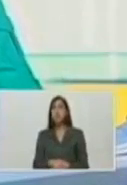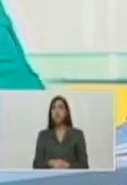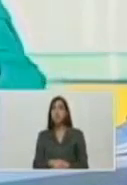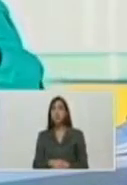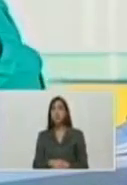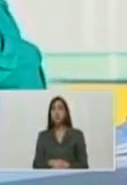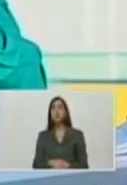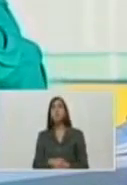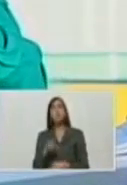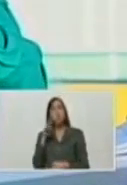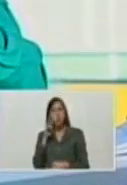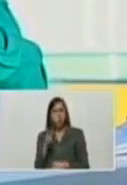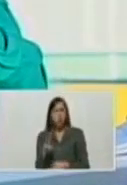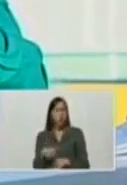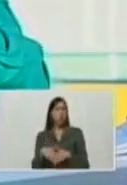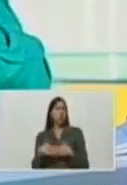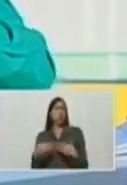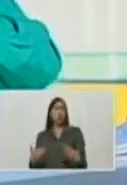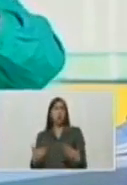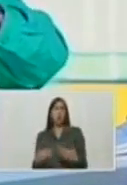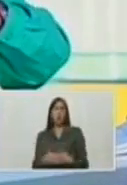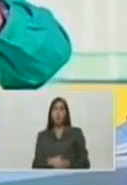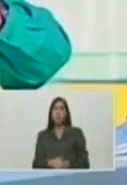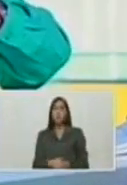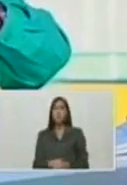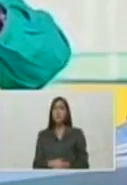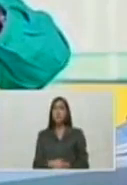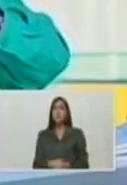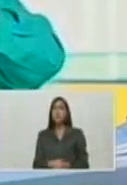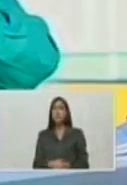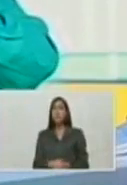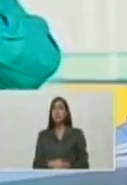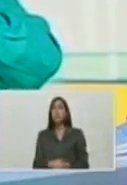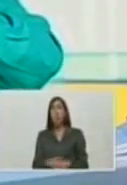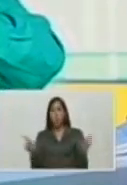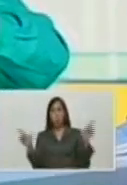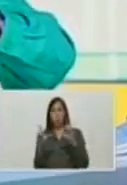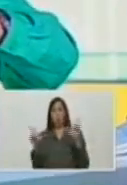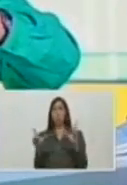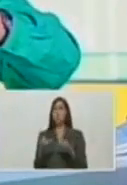estaba viendo un documental, le dije a la